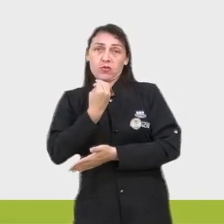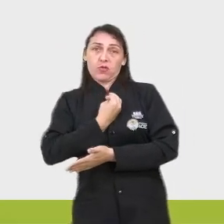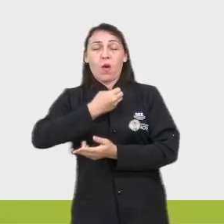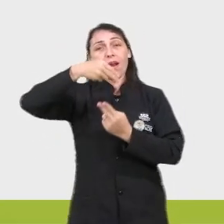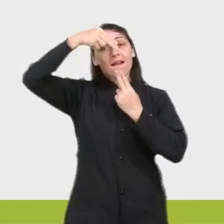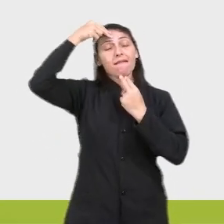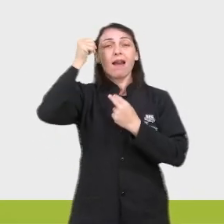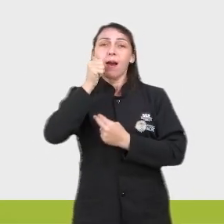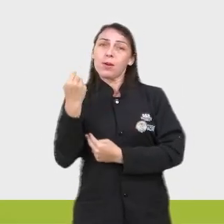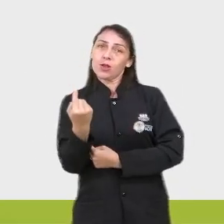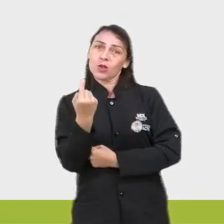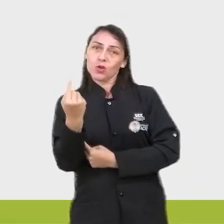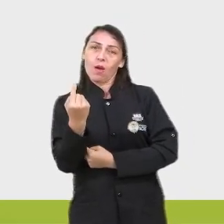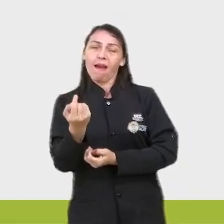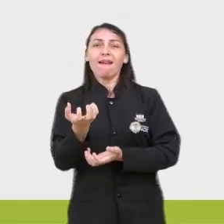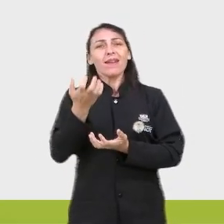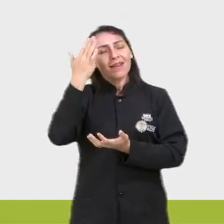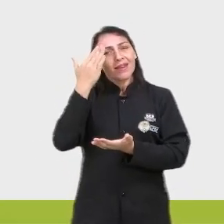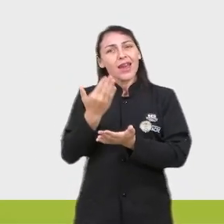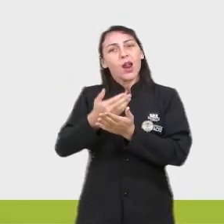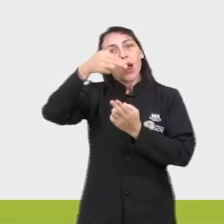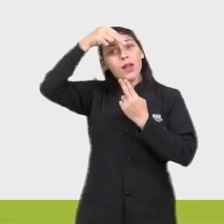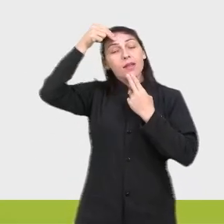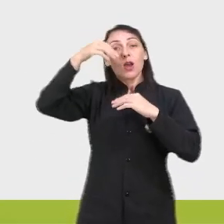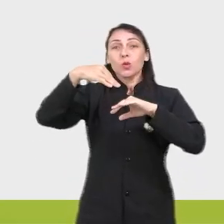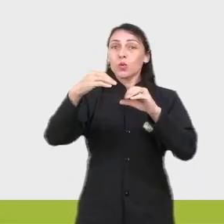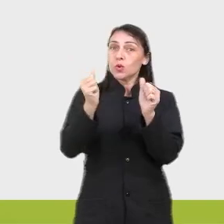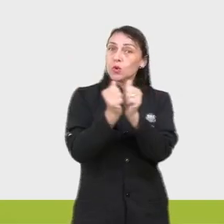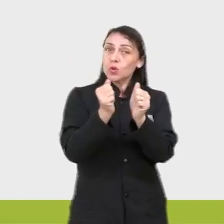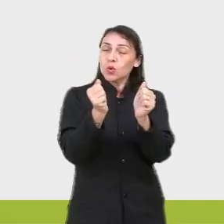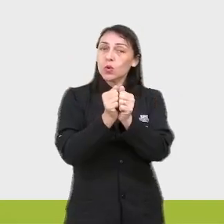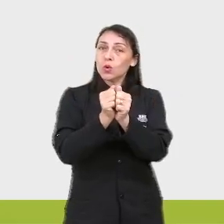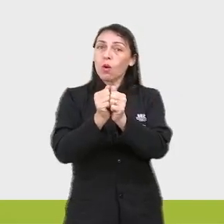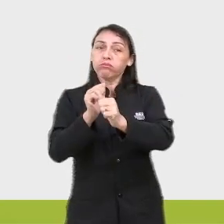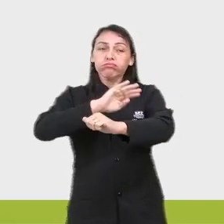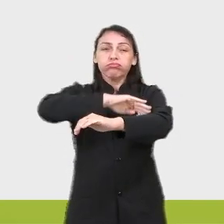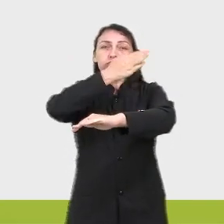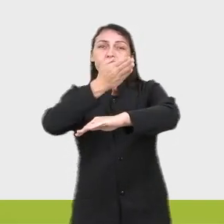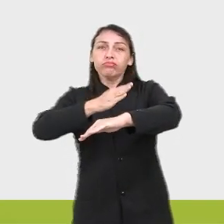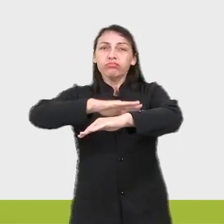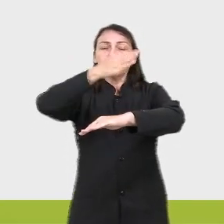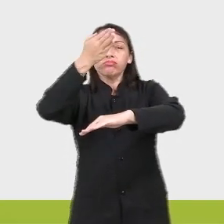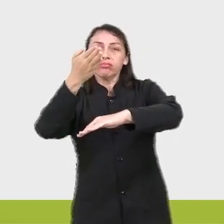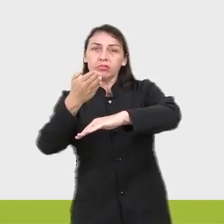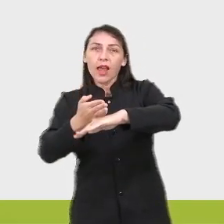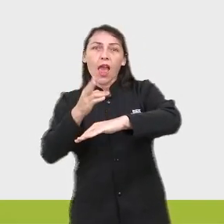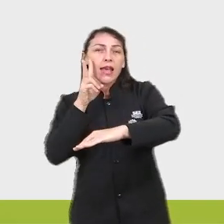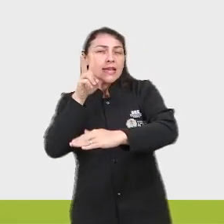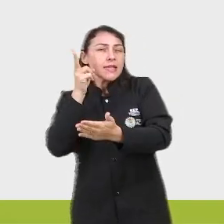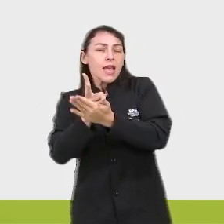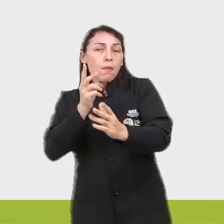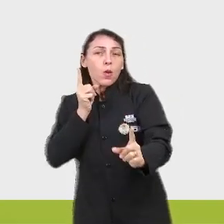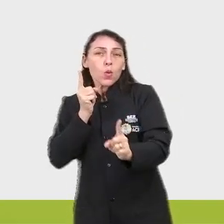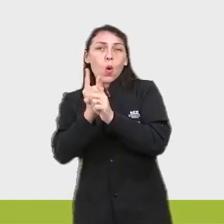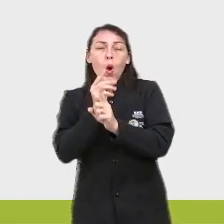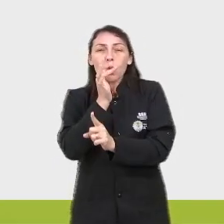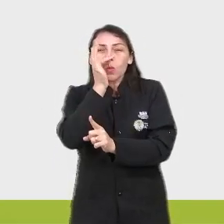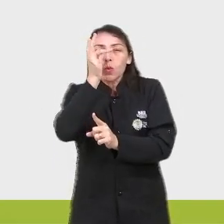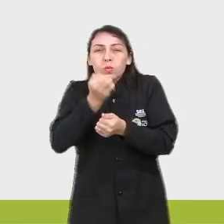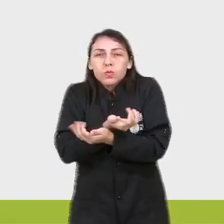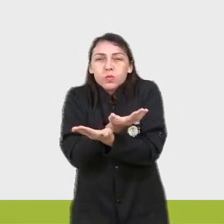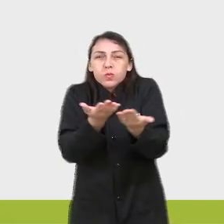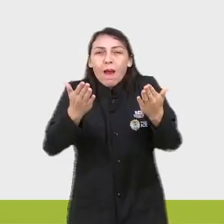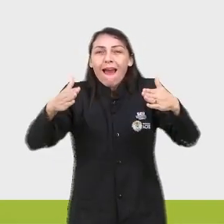sola, que no quise cabrito en compañía. Cuando subo a lo alto de este valle, siempre encuentro un lirio